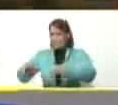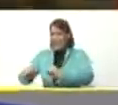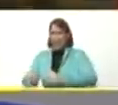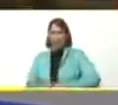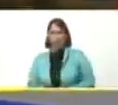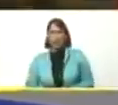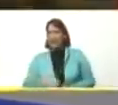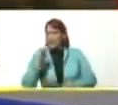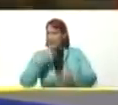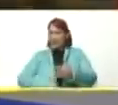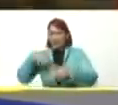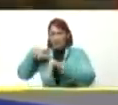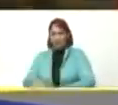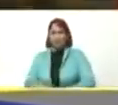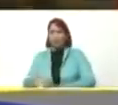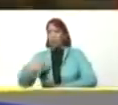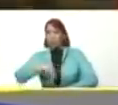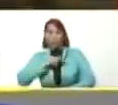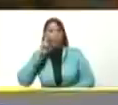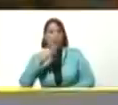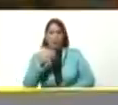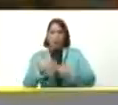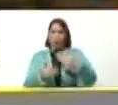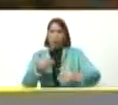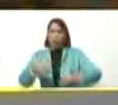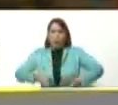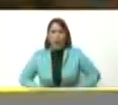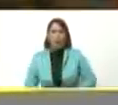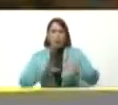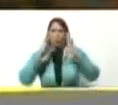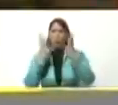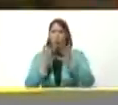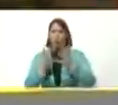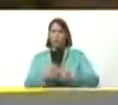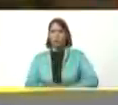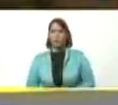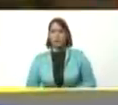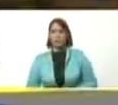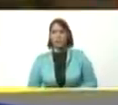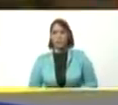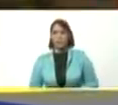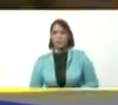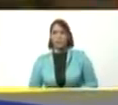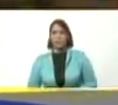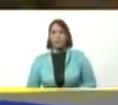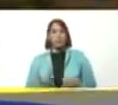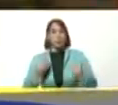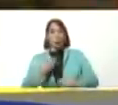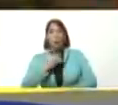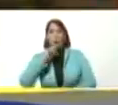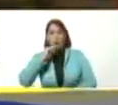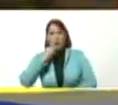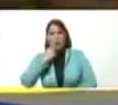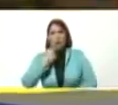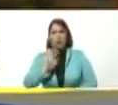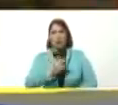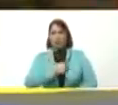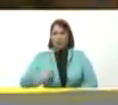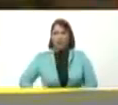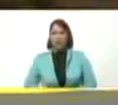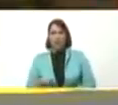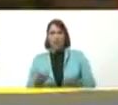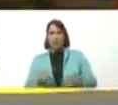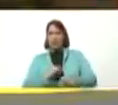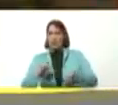sin hegemonismo. Vamos viendo cómo nace ese mundo. Ah, embajadores, cómo China se ocupa ya.